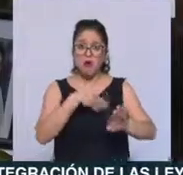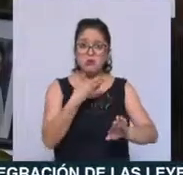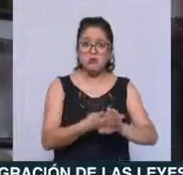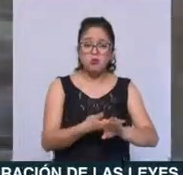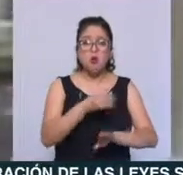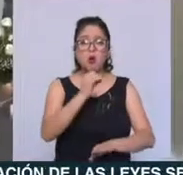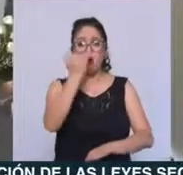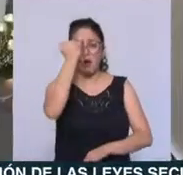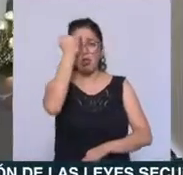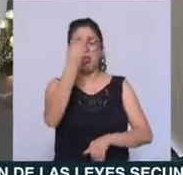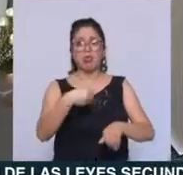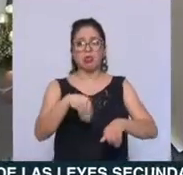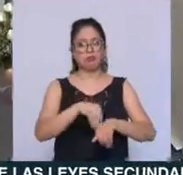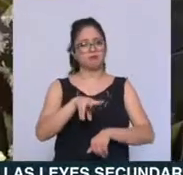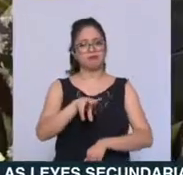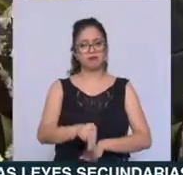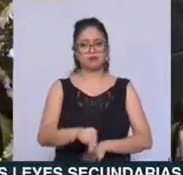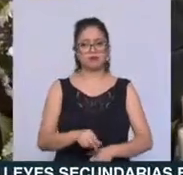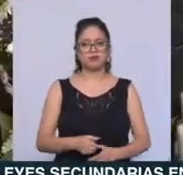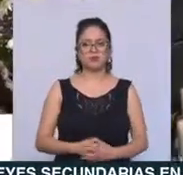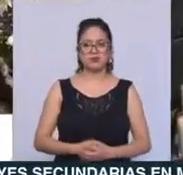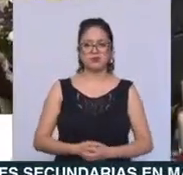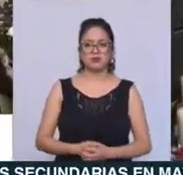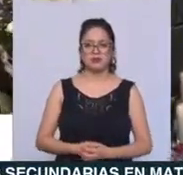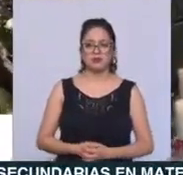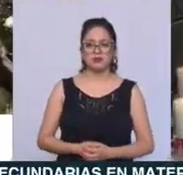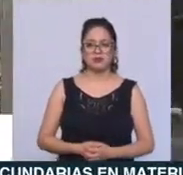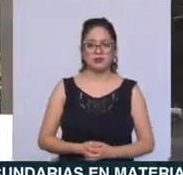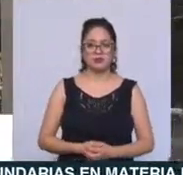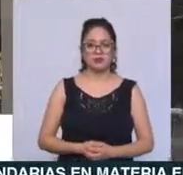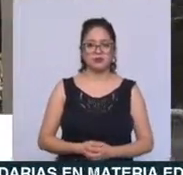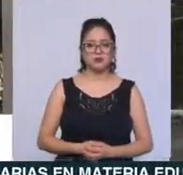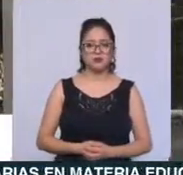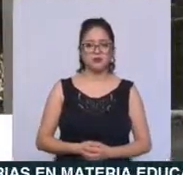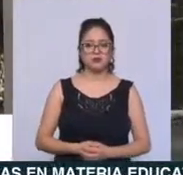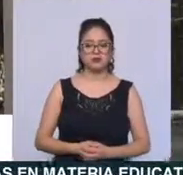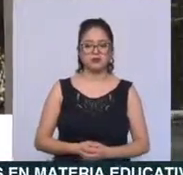estigmatizados. En la cámara Javier Cordero, Enrique Muñiz, 21 Noticias.